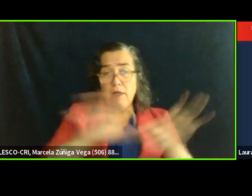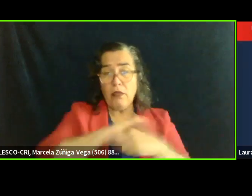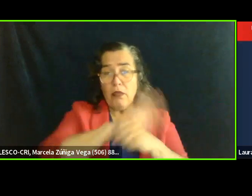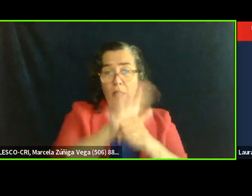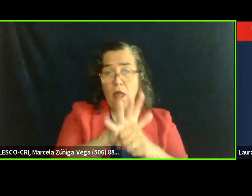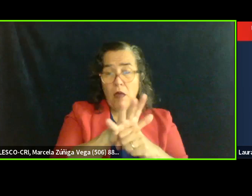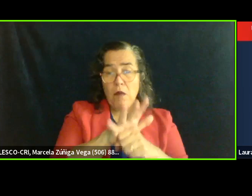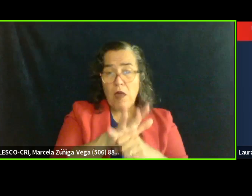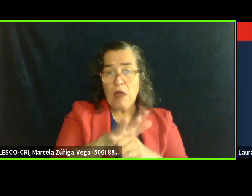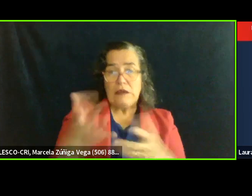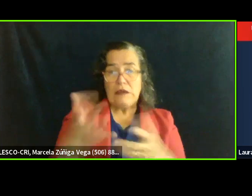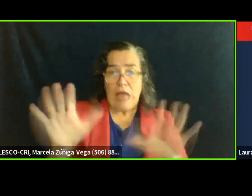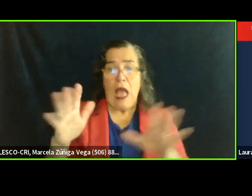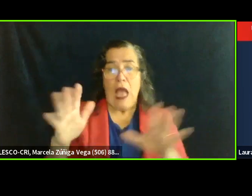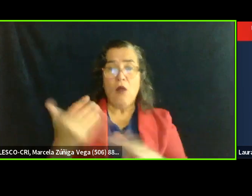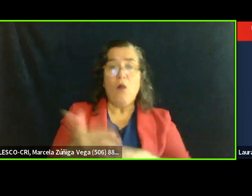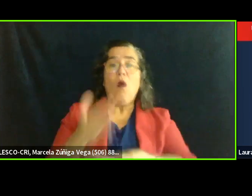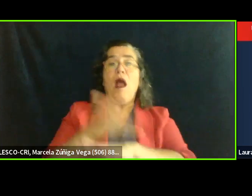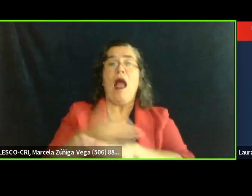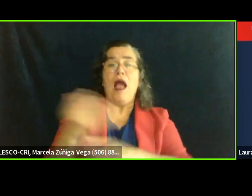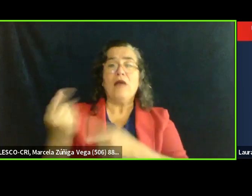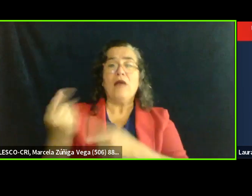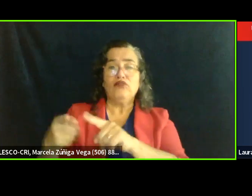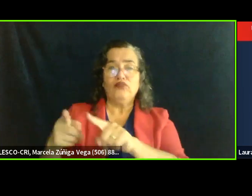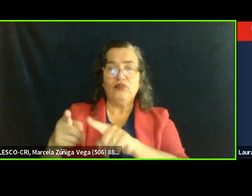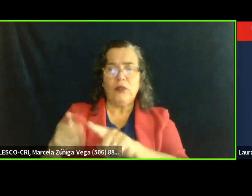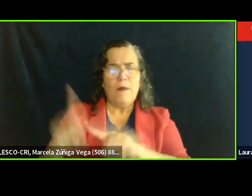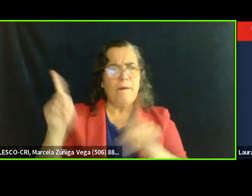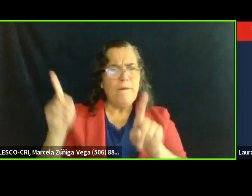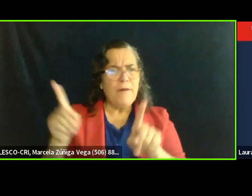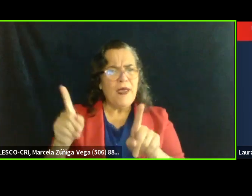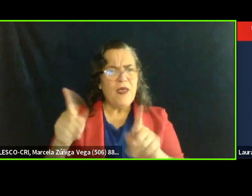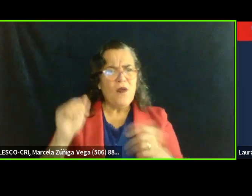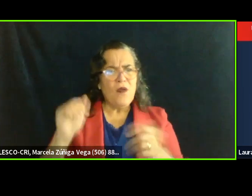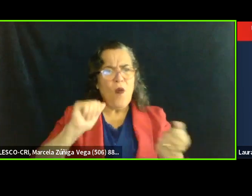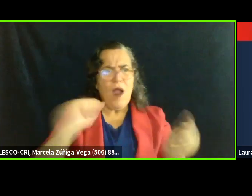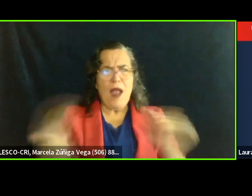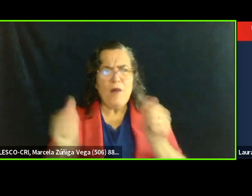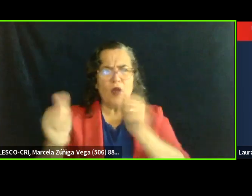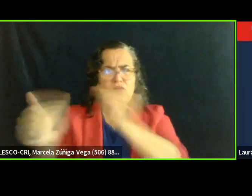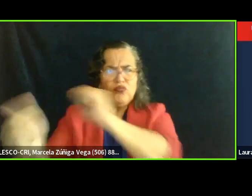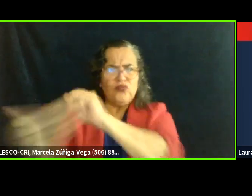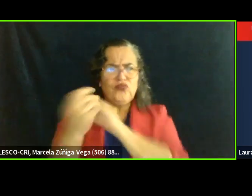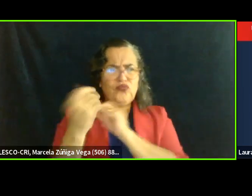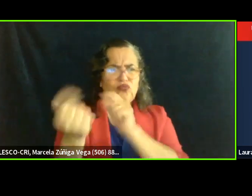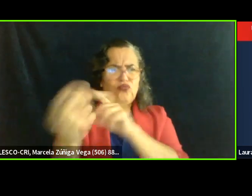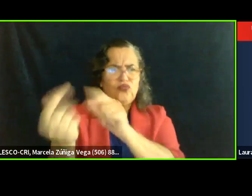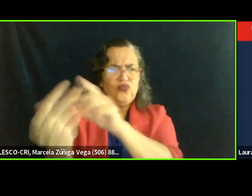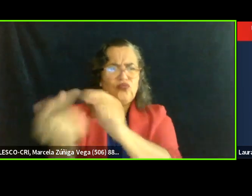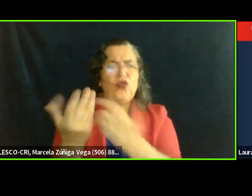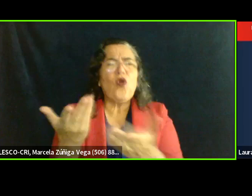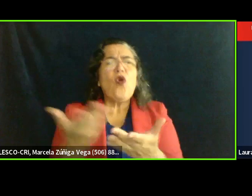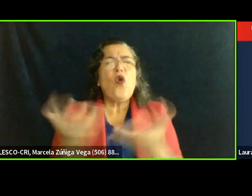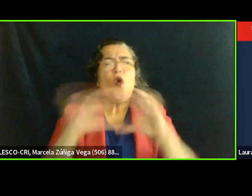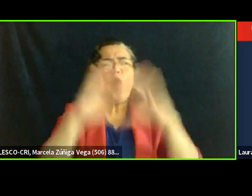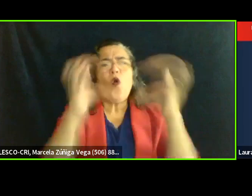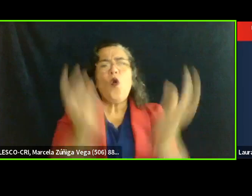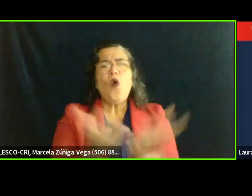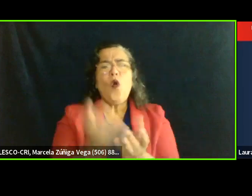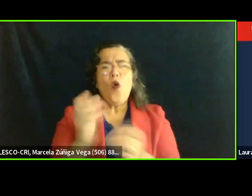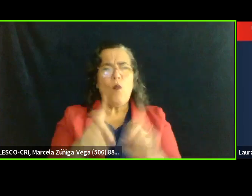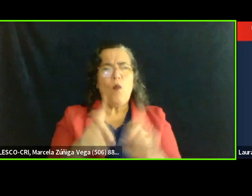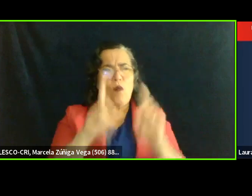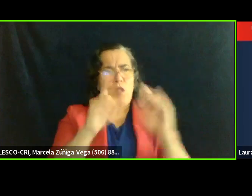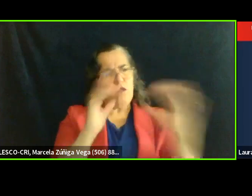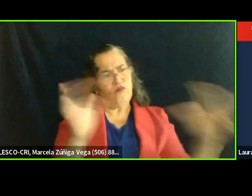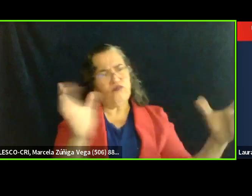tantos elementos de cambio tan acelerados, ¿cómo responde el mundo educativo a esto? Pues